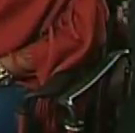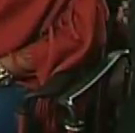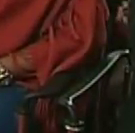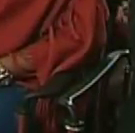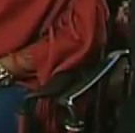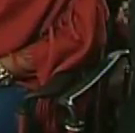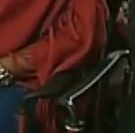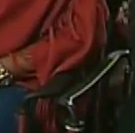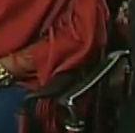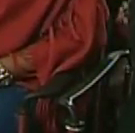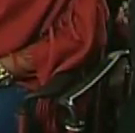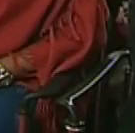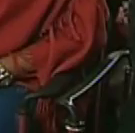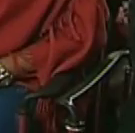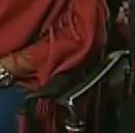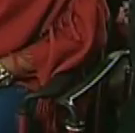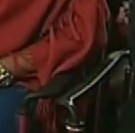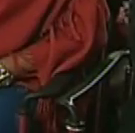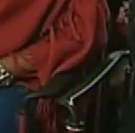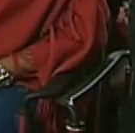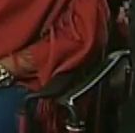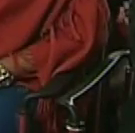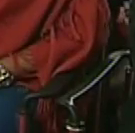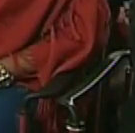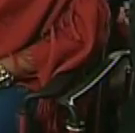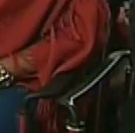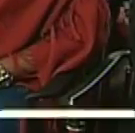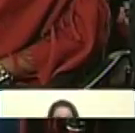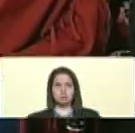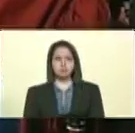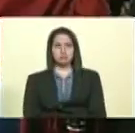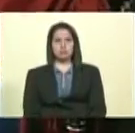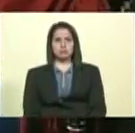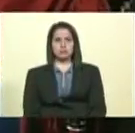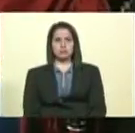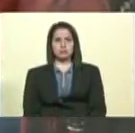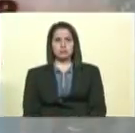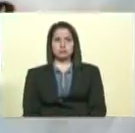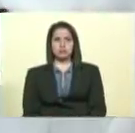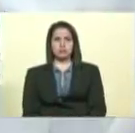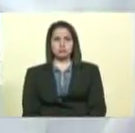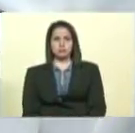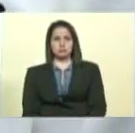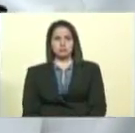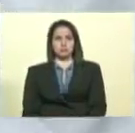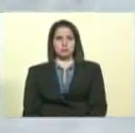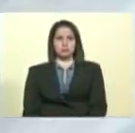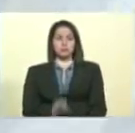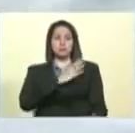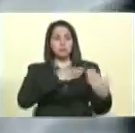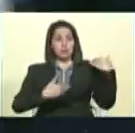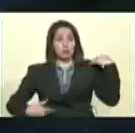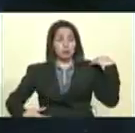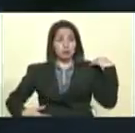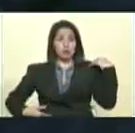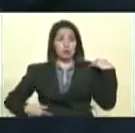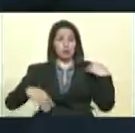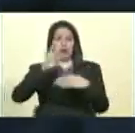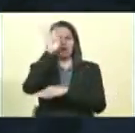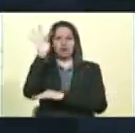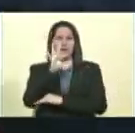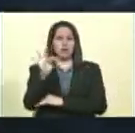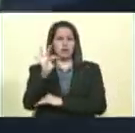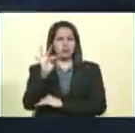y alianzas en beneficio de la población venezolana. Nicolás Solórzano, presidente de la Federación Nacional